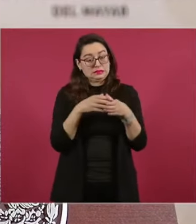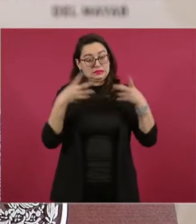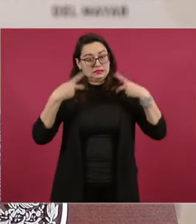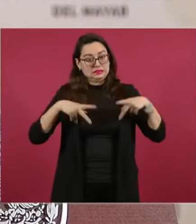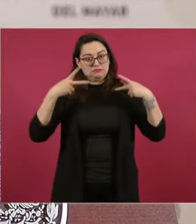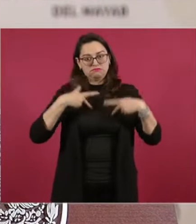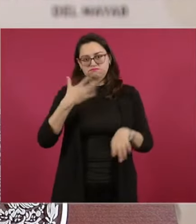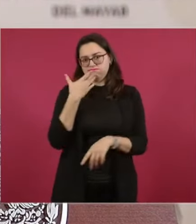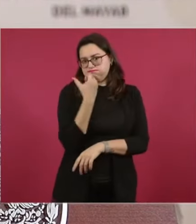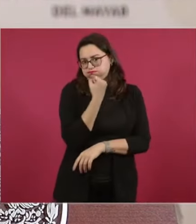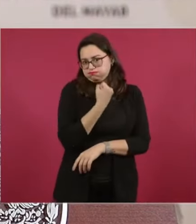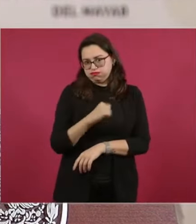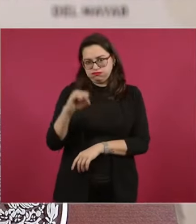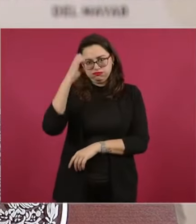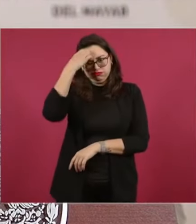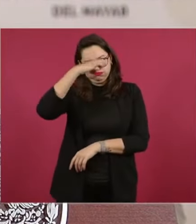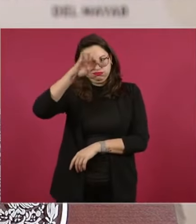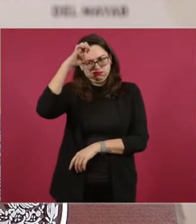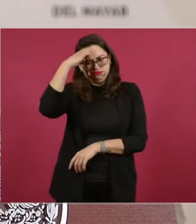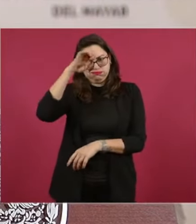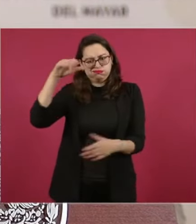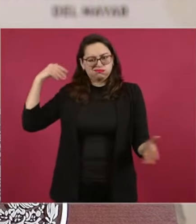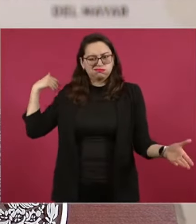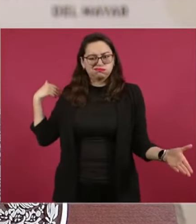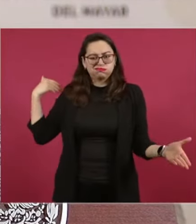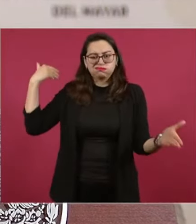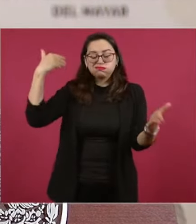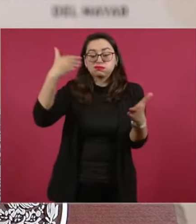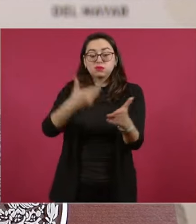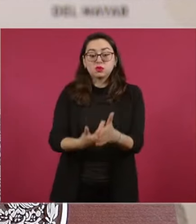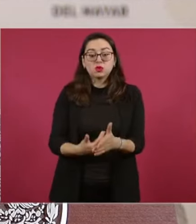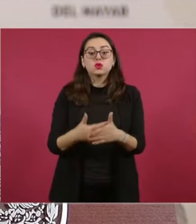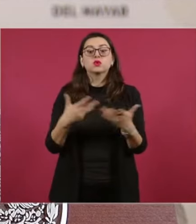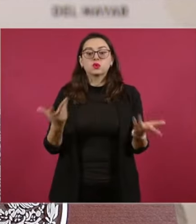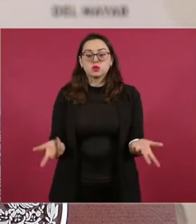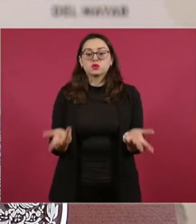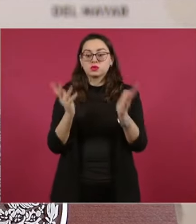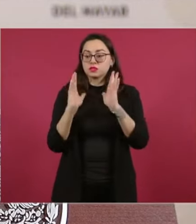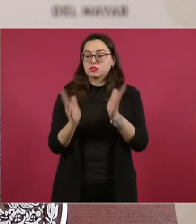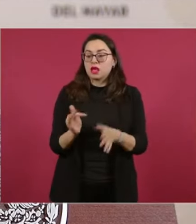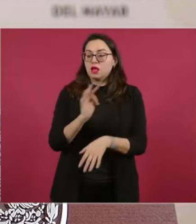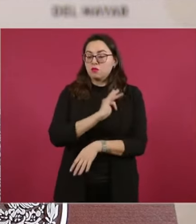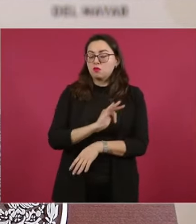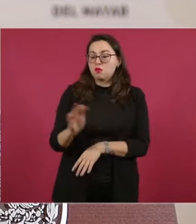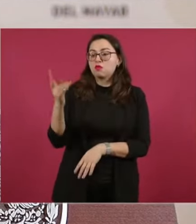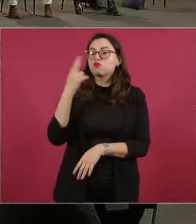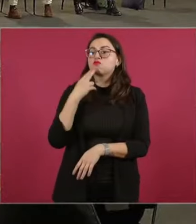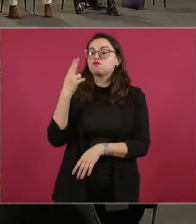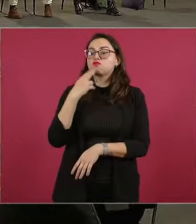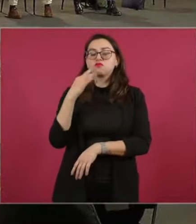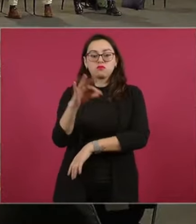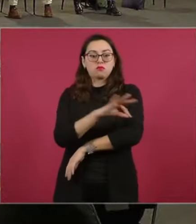científica, constituye un paso crucial para la autorización definitiva por parte de COFEPRIS.